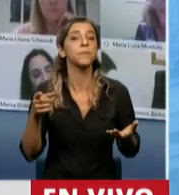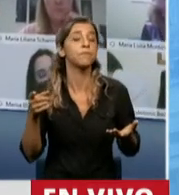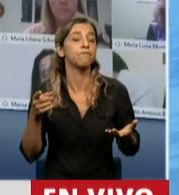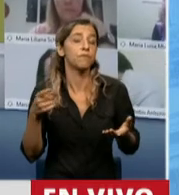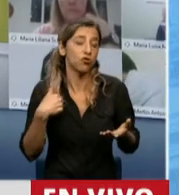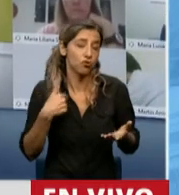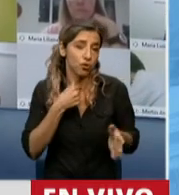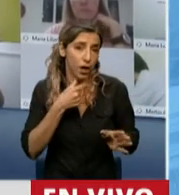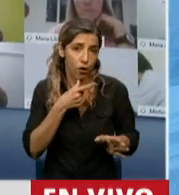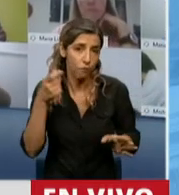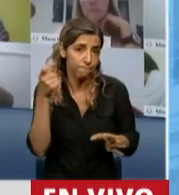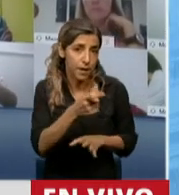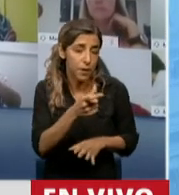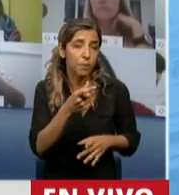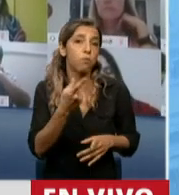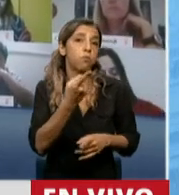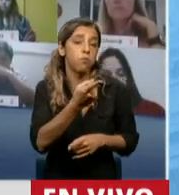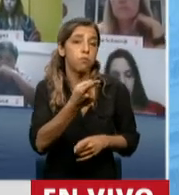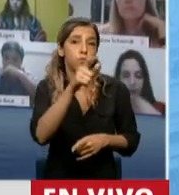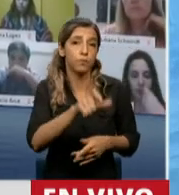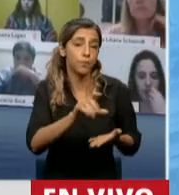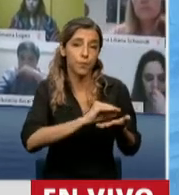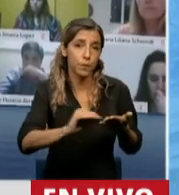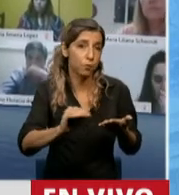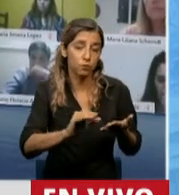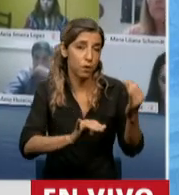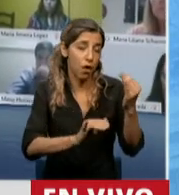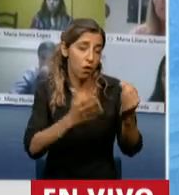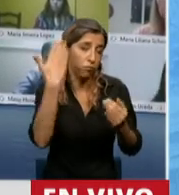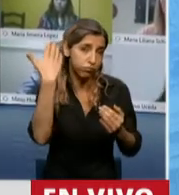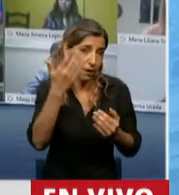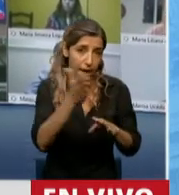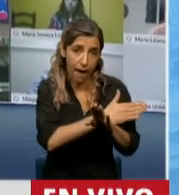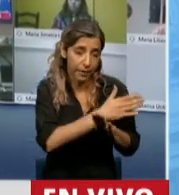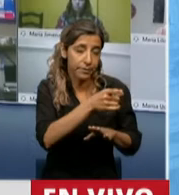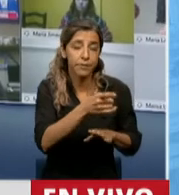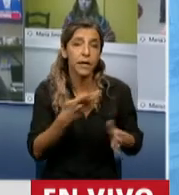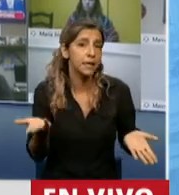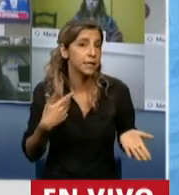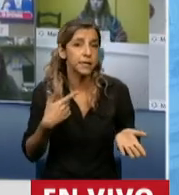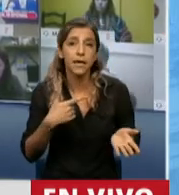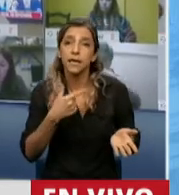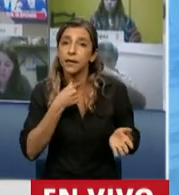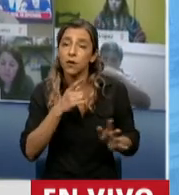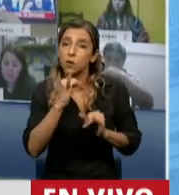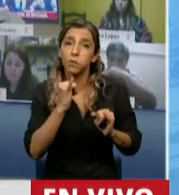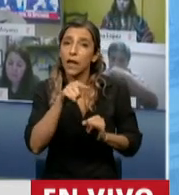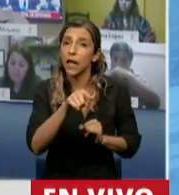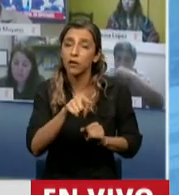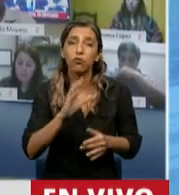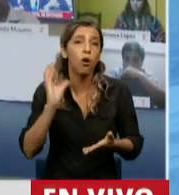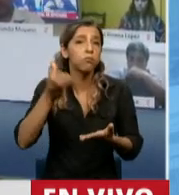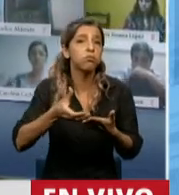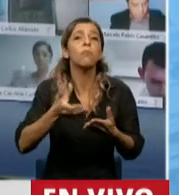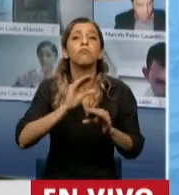de los diputados que habló en la refinanciación de las provincias, tiene que quedar muy claro que estos son recursos de las provincias,